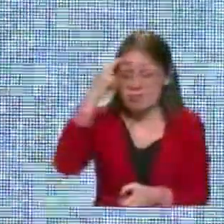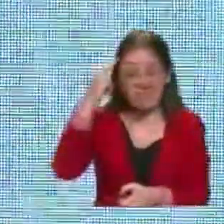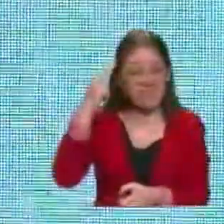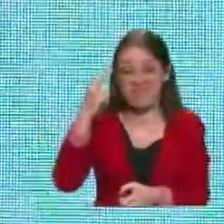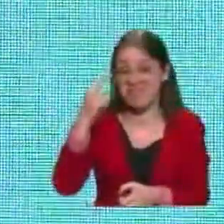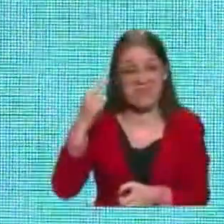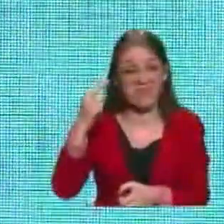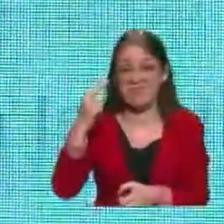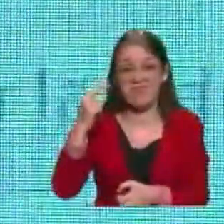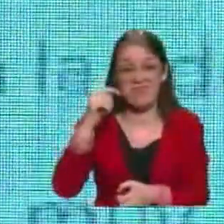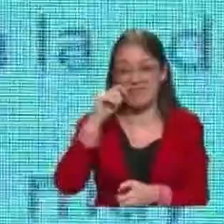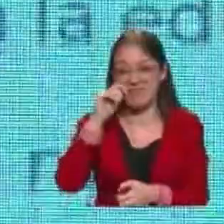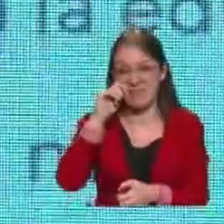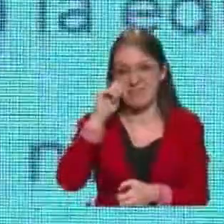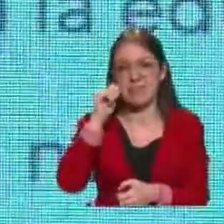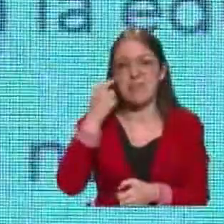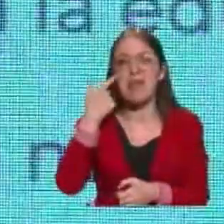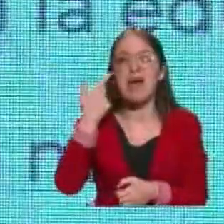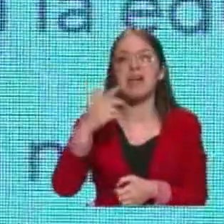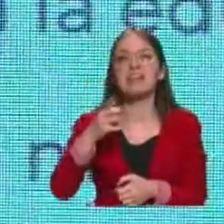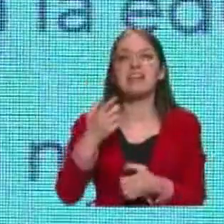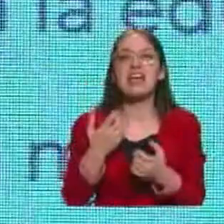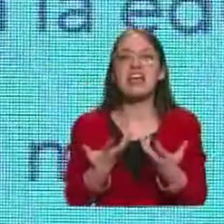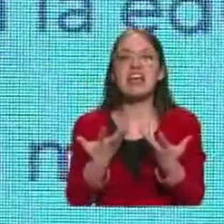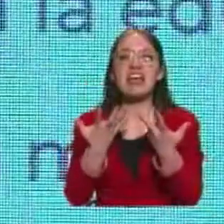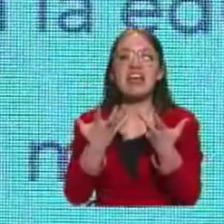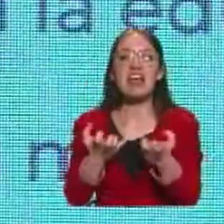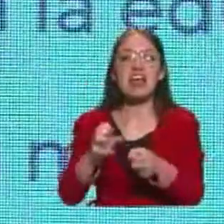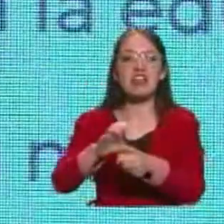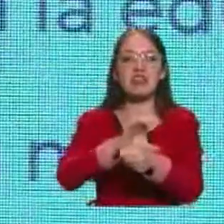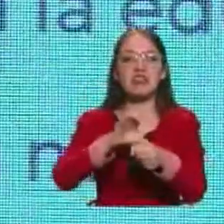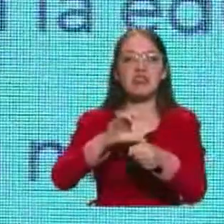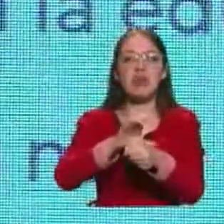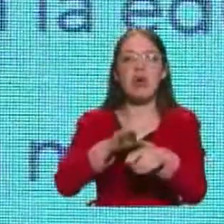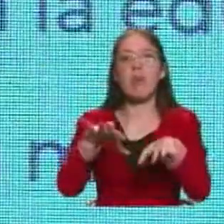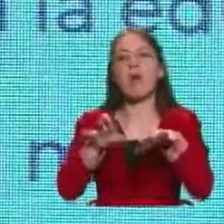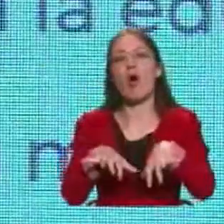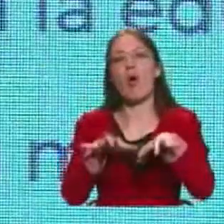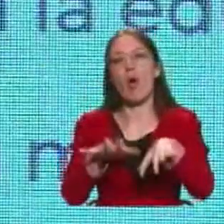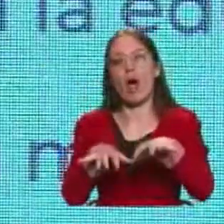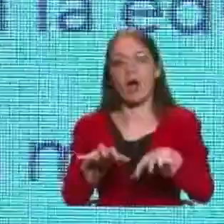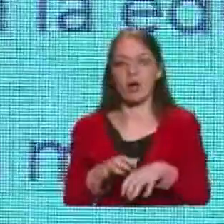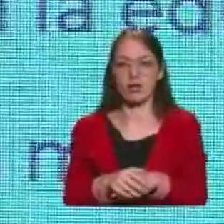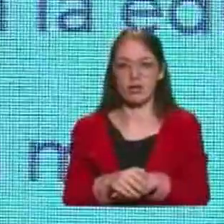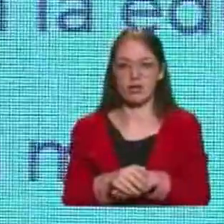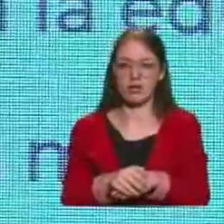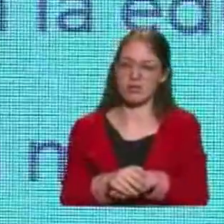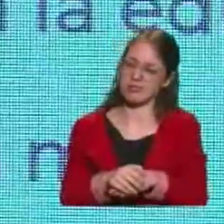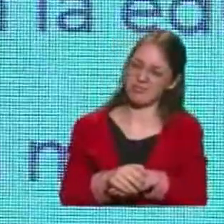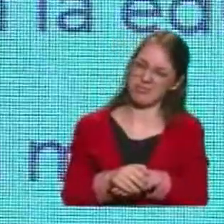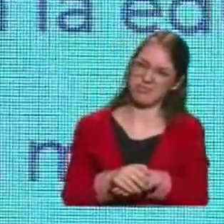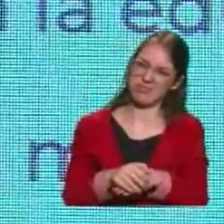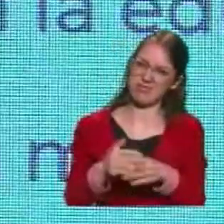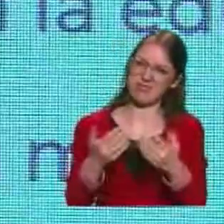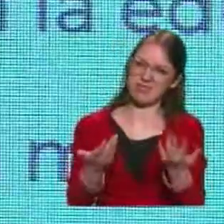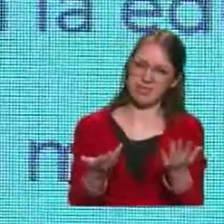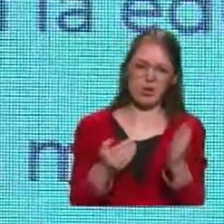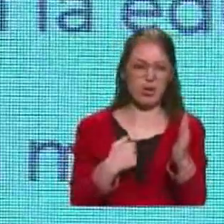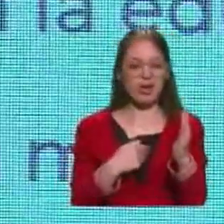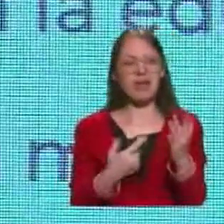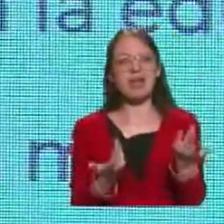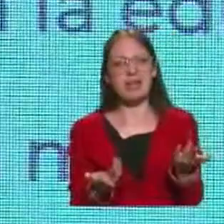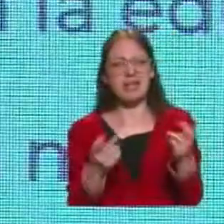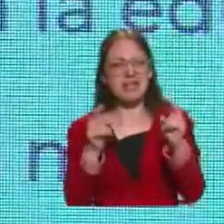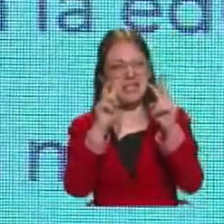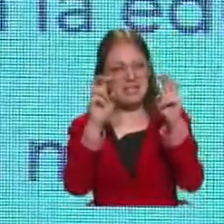para ese contexto y poder argumentar con algunos ejemplos cómo se trabajaba hábilmente hábilmente en esa